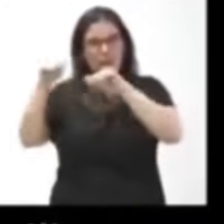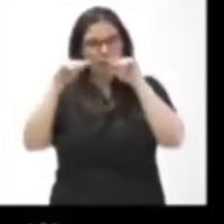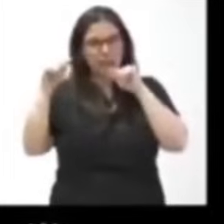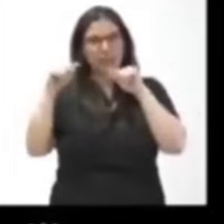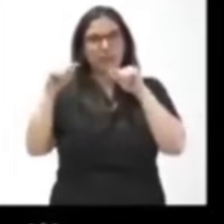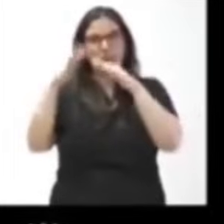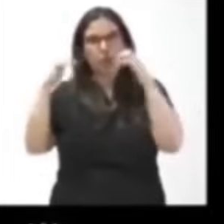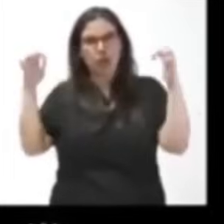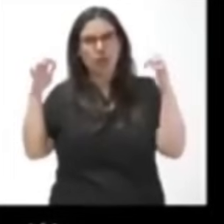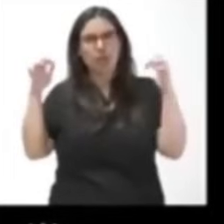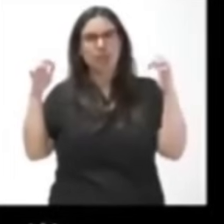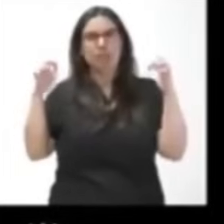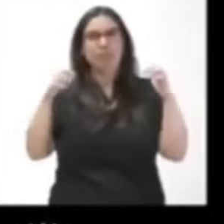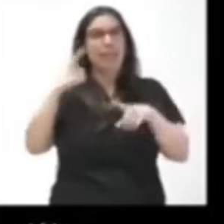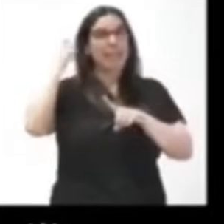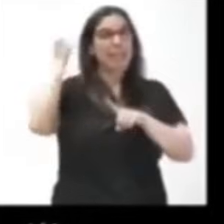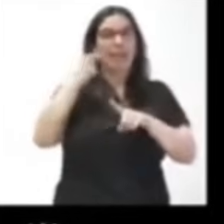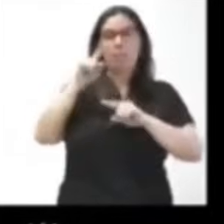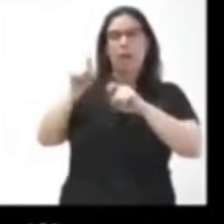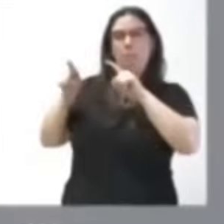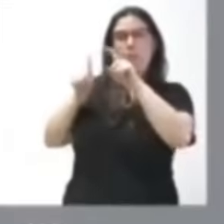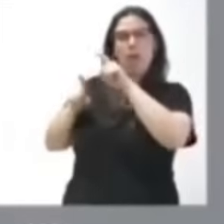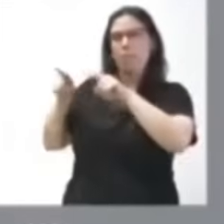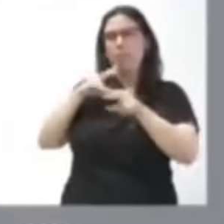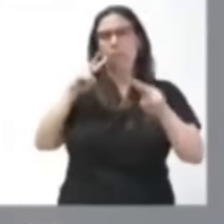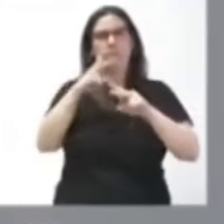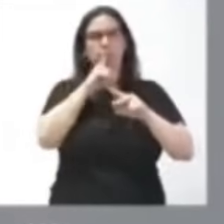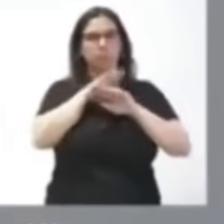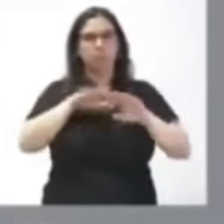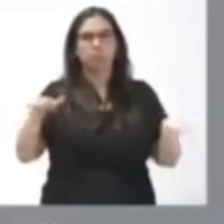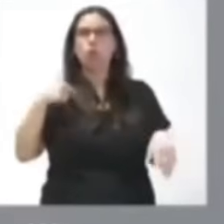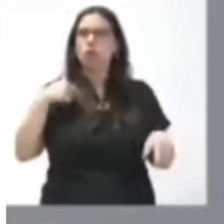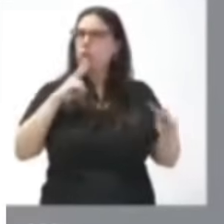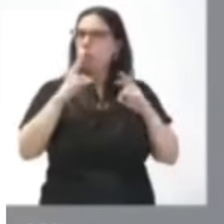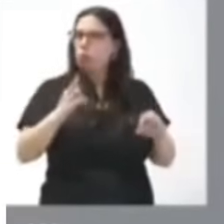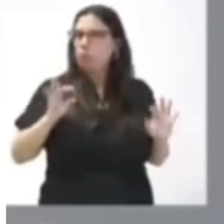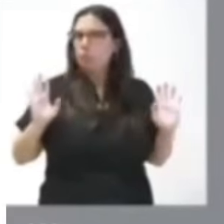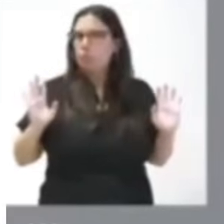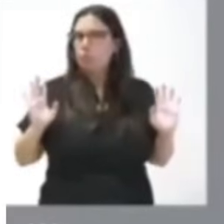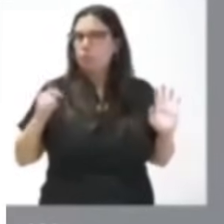ninguno de ustedes ha respondido al señor Igea, ¿no? A mí me ha hecho algunas preguntas y le he respondido siempre.